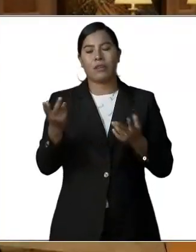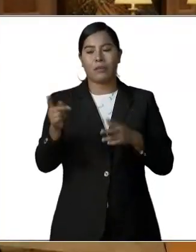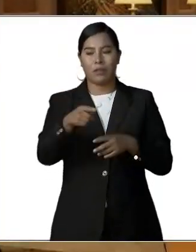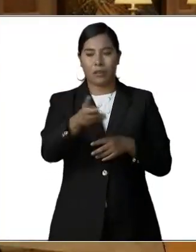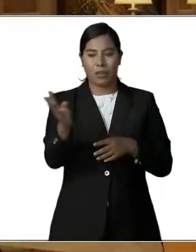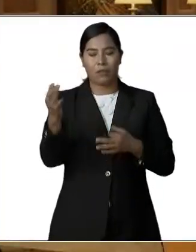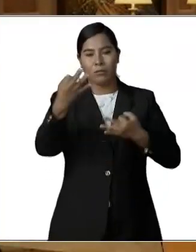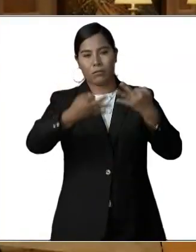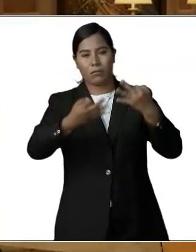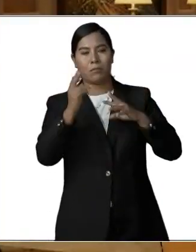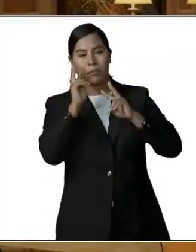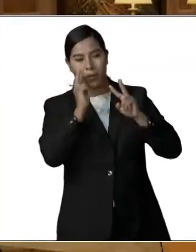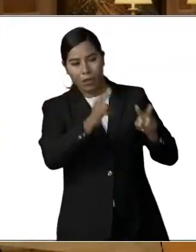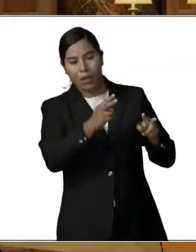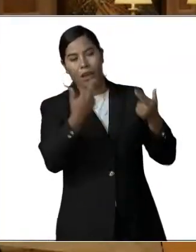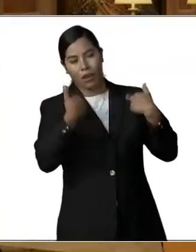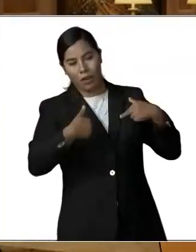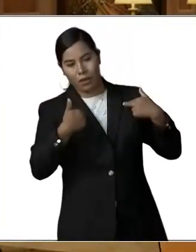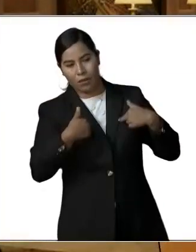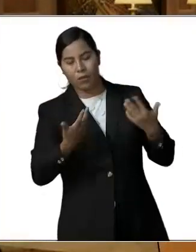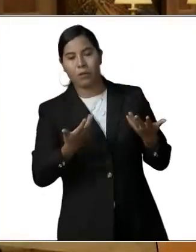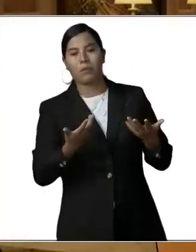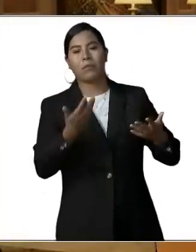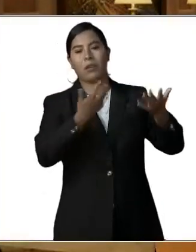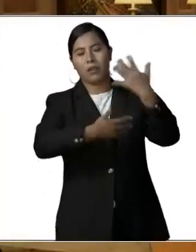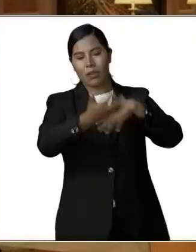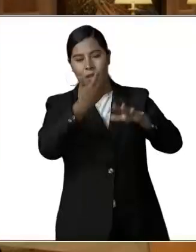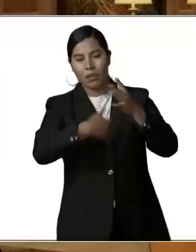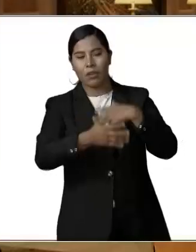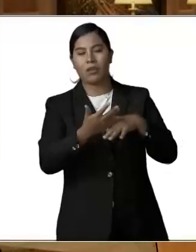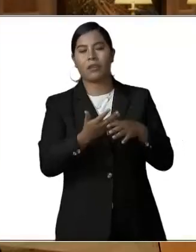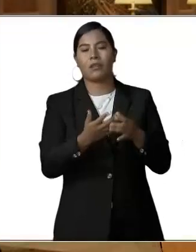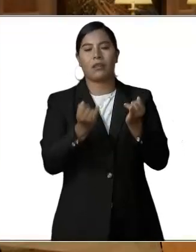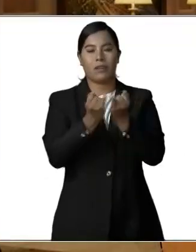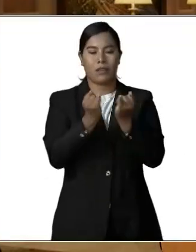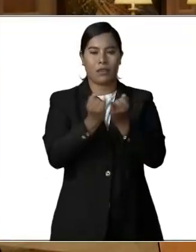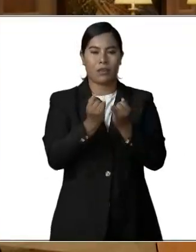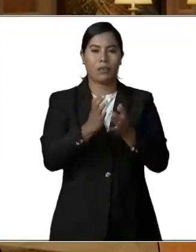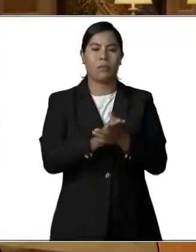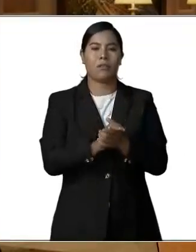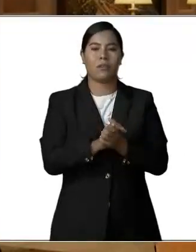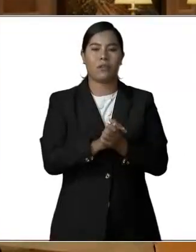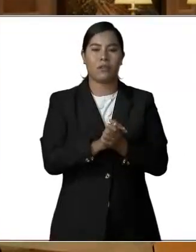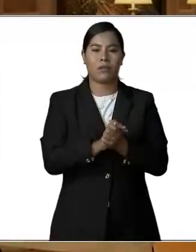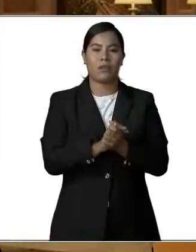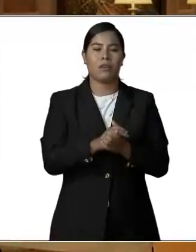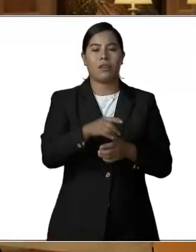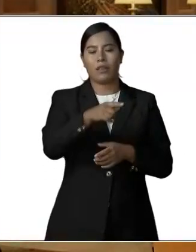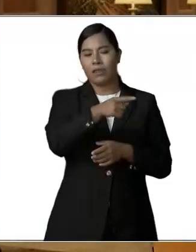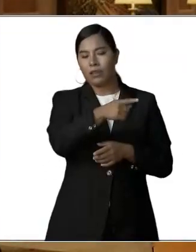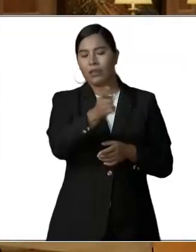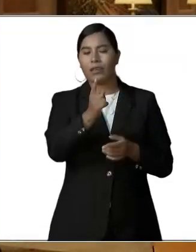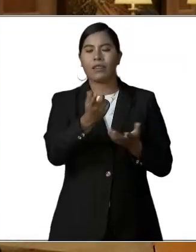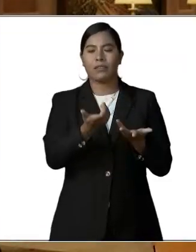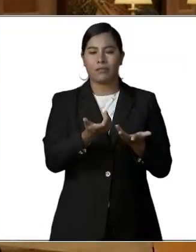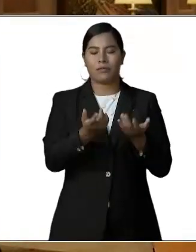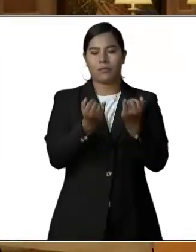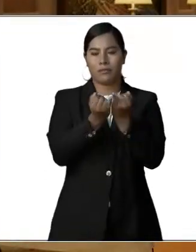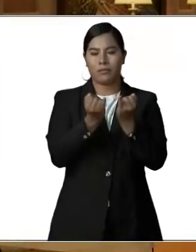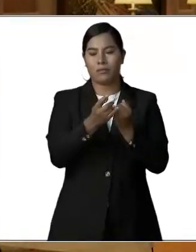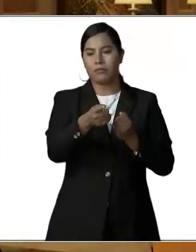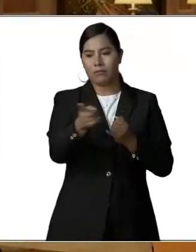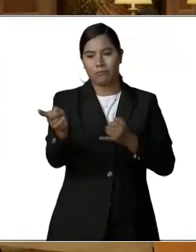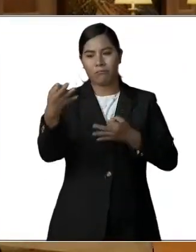vestimenta, el lenguaje que utilizan ahí, el que declama, por ejemplo, el que presenta, el solista mismo, y todo eso que lo vea